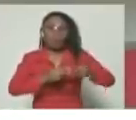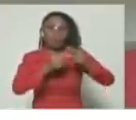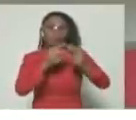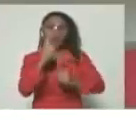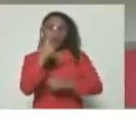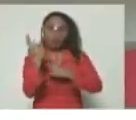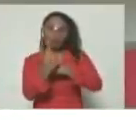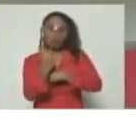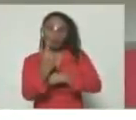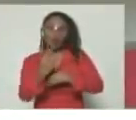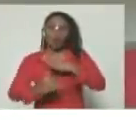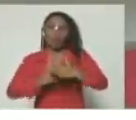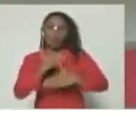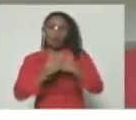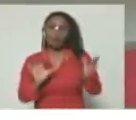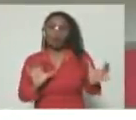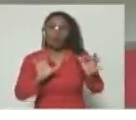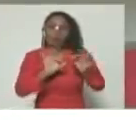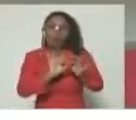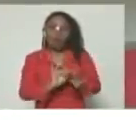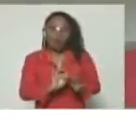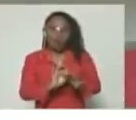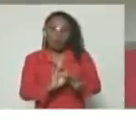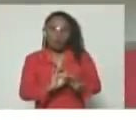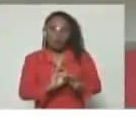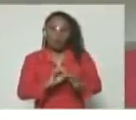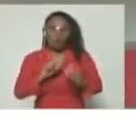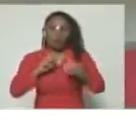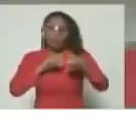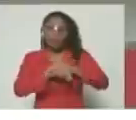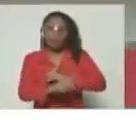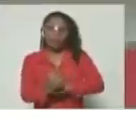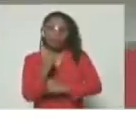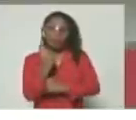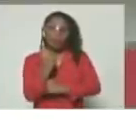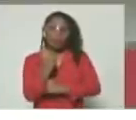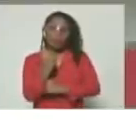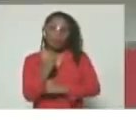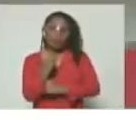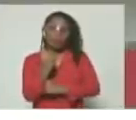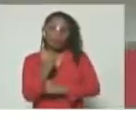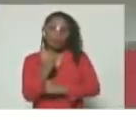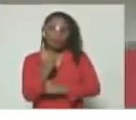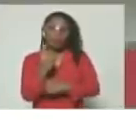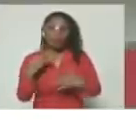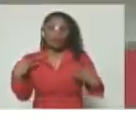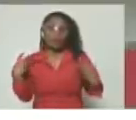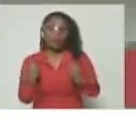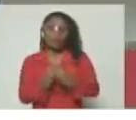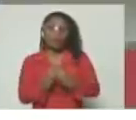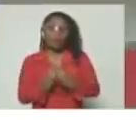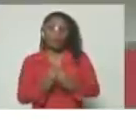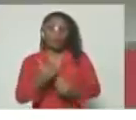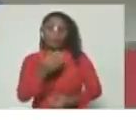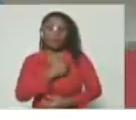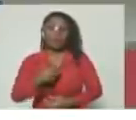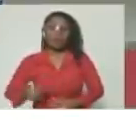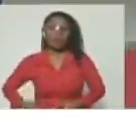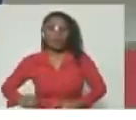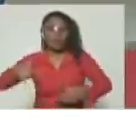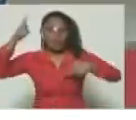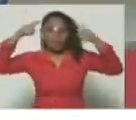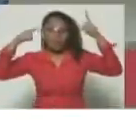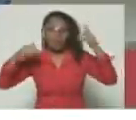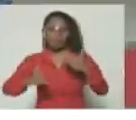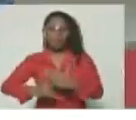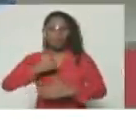proyecto de unión sindical en el metro primero. Y junto al comandante Chávez, un proyecto de